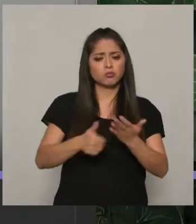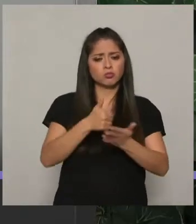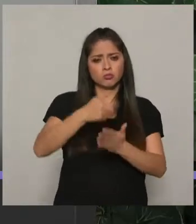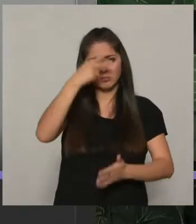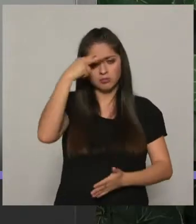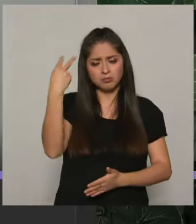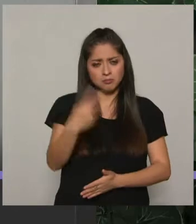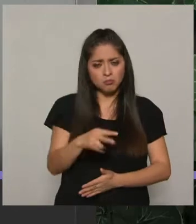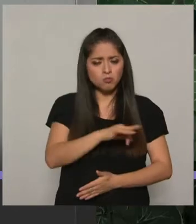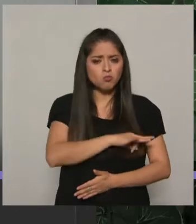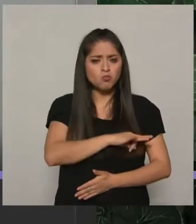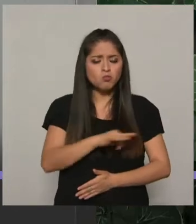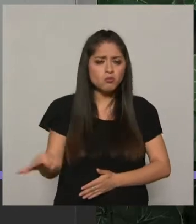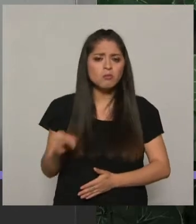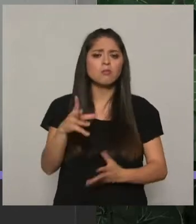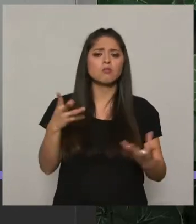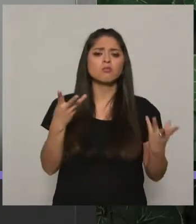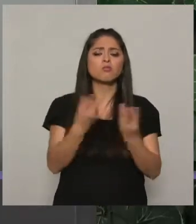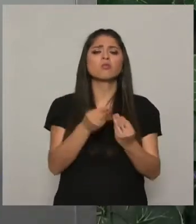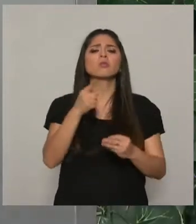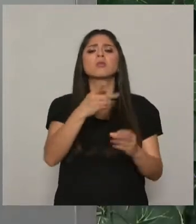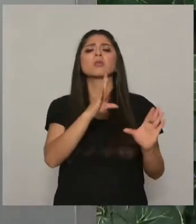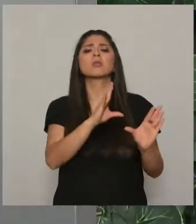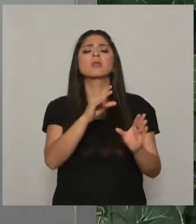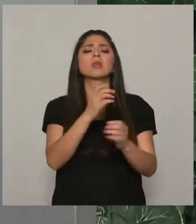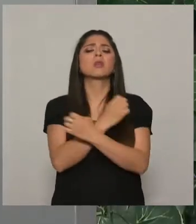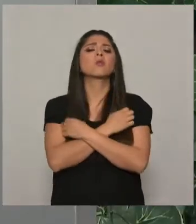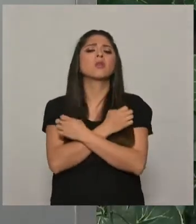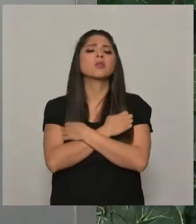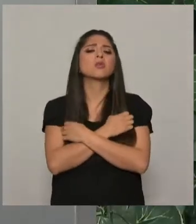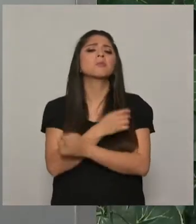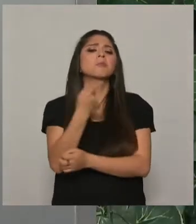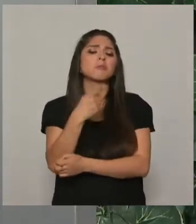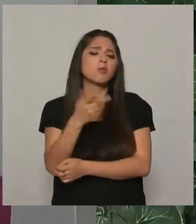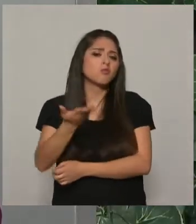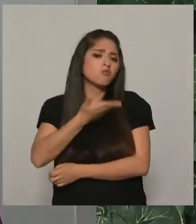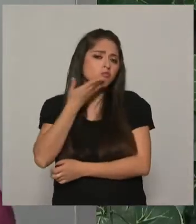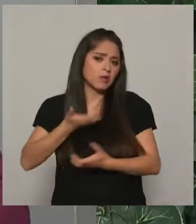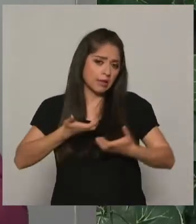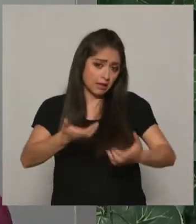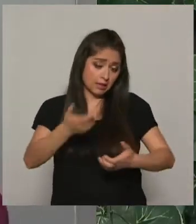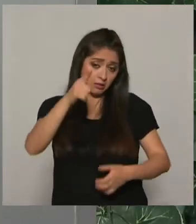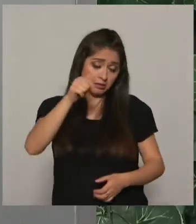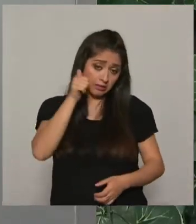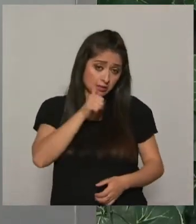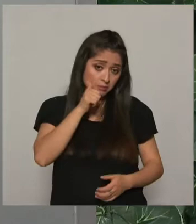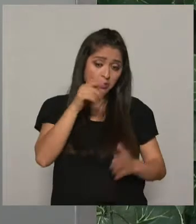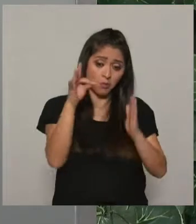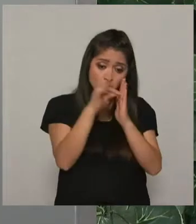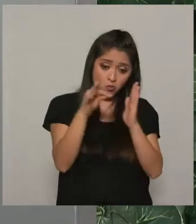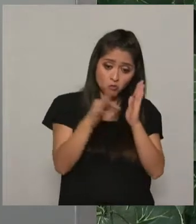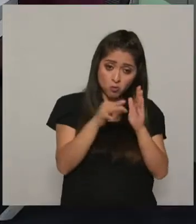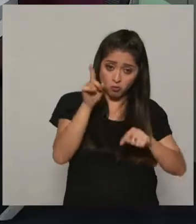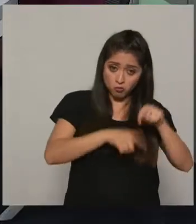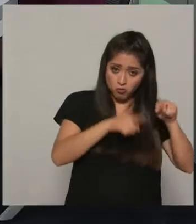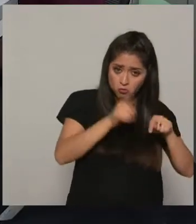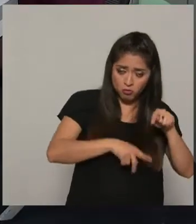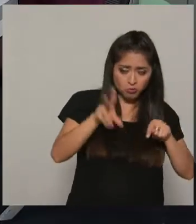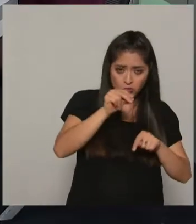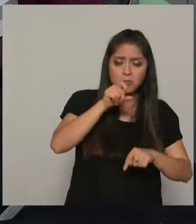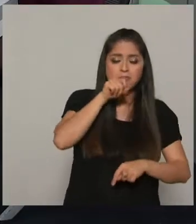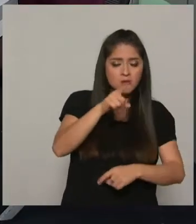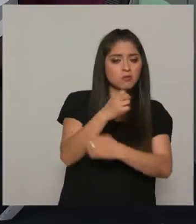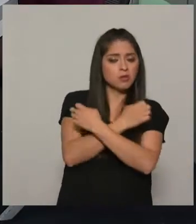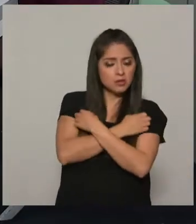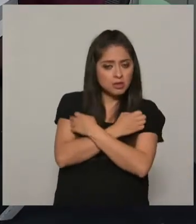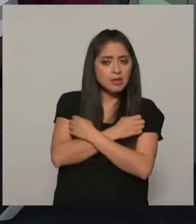dar este tipo de educación vial, porque sí es importante también no solo apostarle a la parte punitiva, sino apostarle a la educación. Y